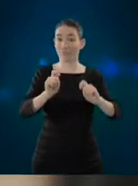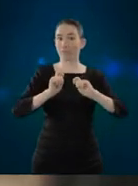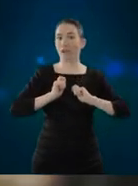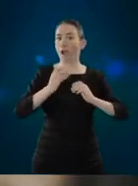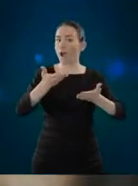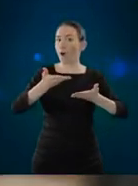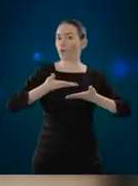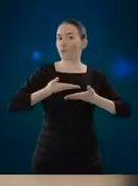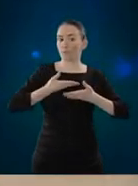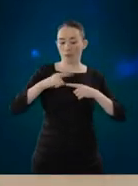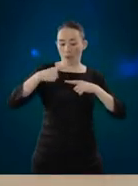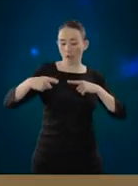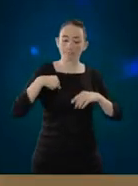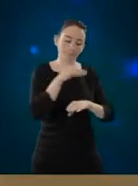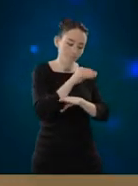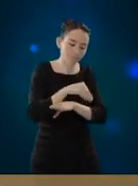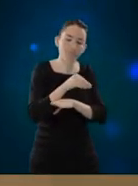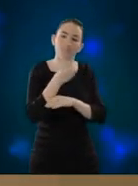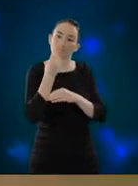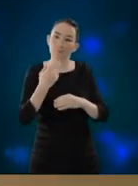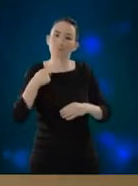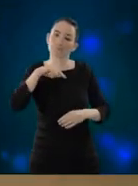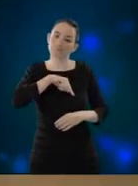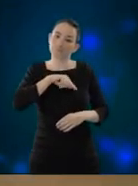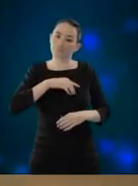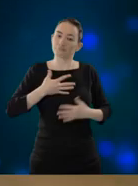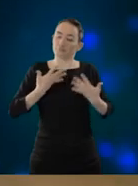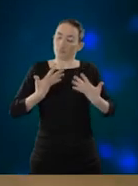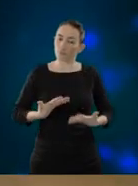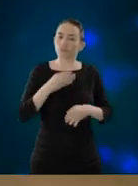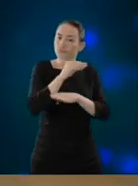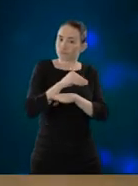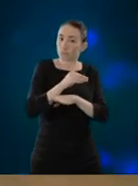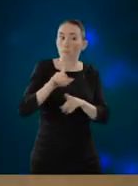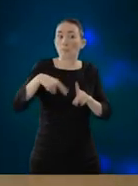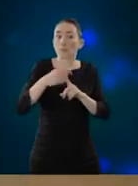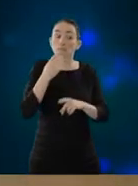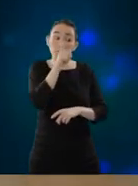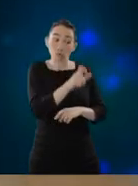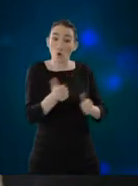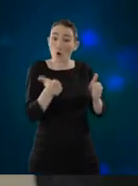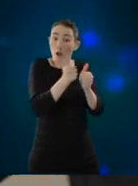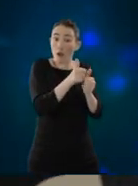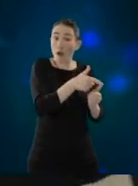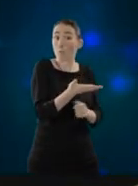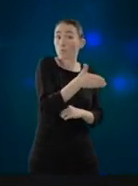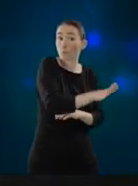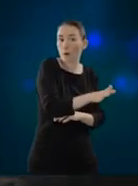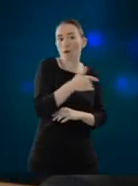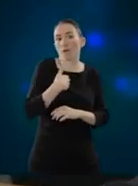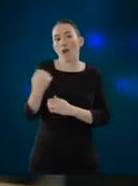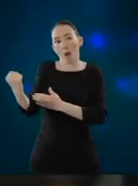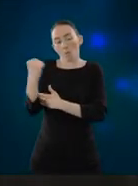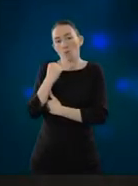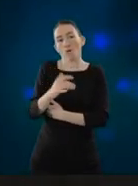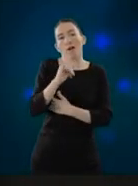Esto les ayuda a llevar mejor el día a día junto a la persona que cuidan y también a afrontar su posible pérdida.